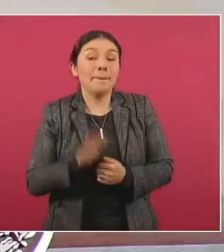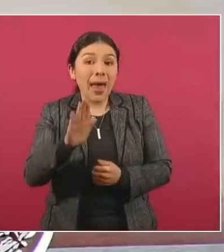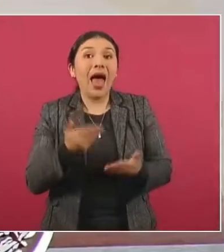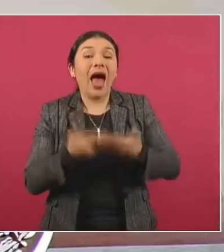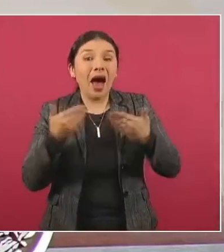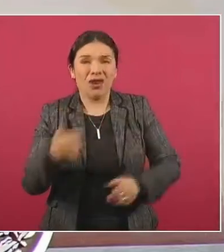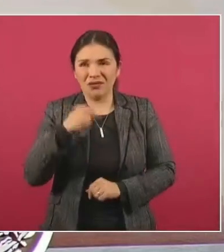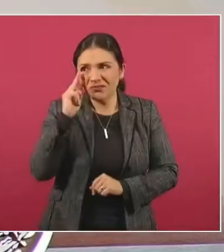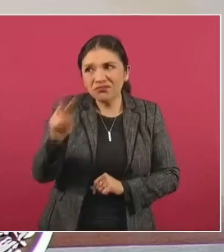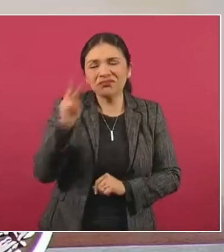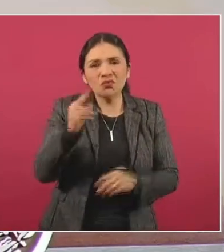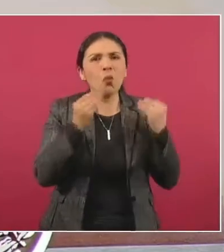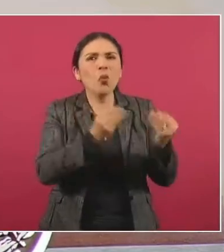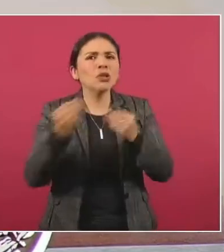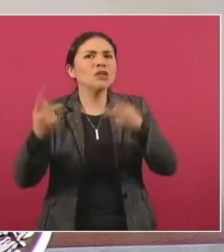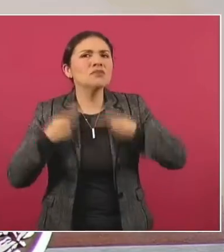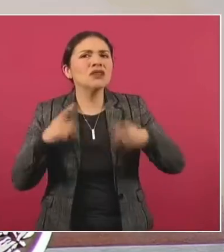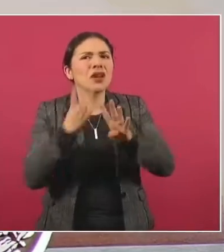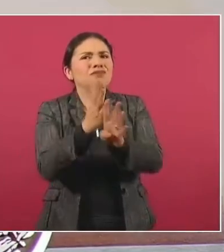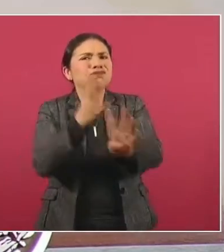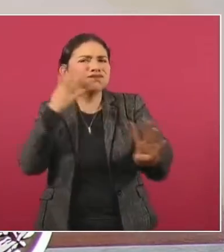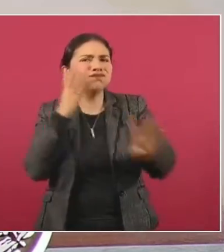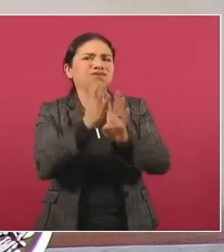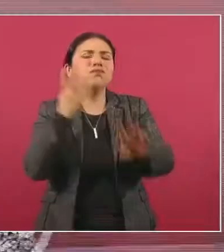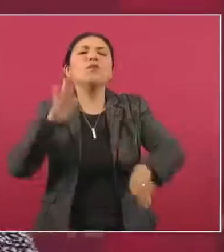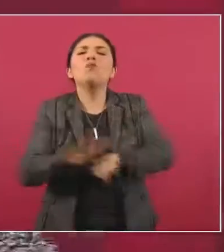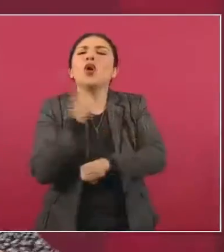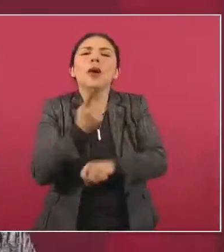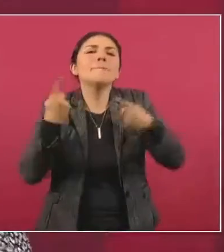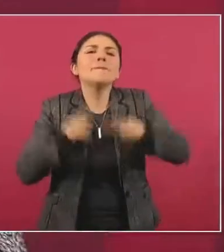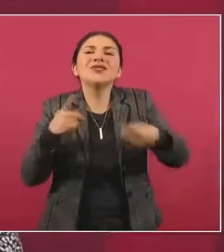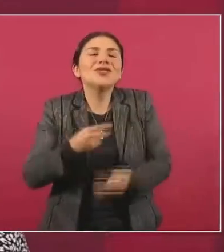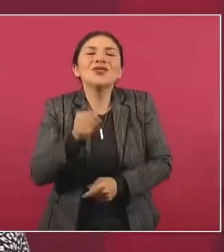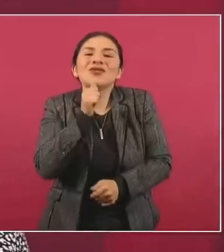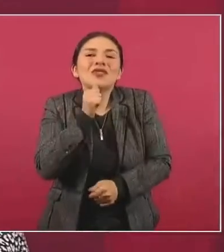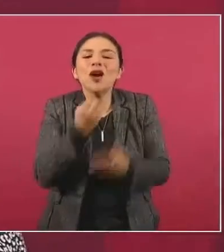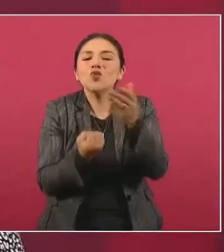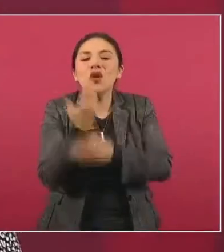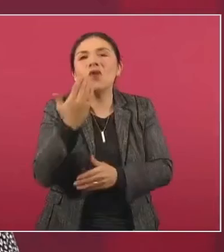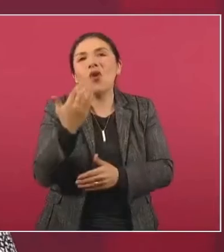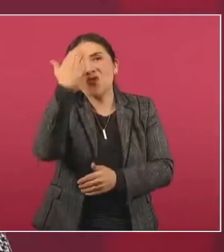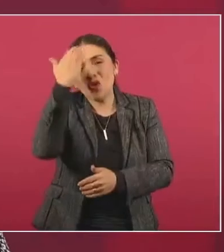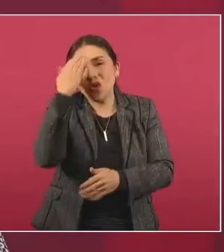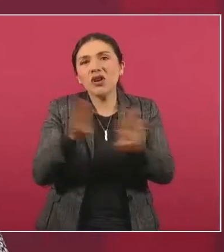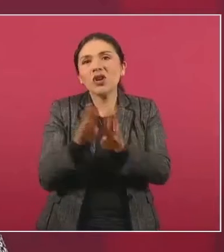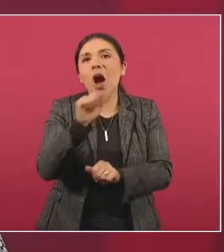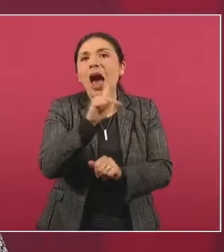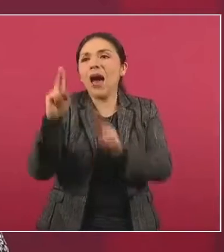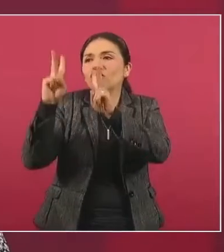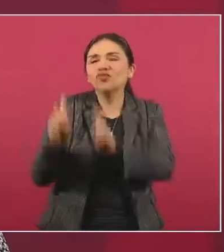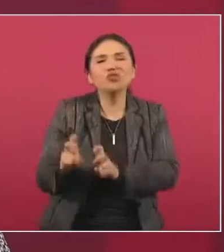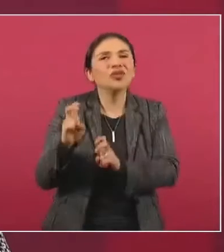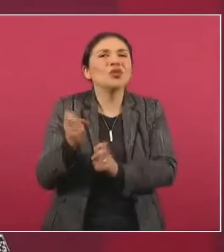filas que hay, porque la mayoría de la gente no tiene una cultura todavía que está en proceso de ir a las aplicaciones en